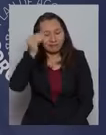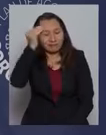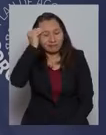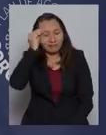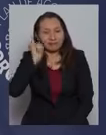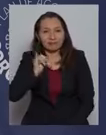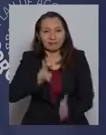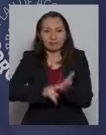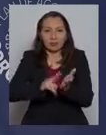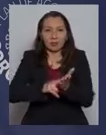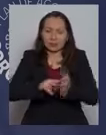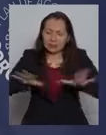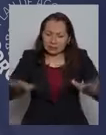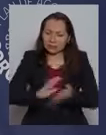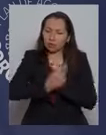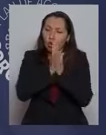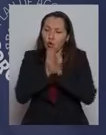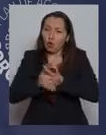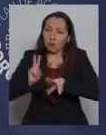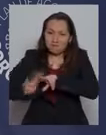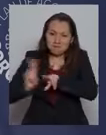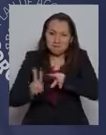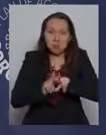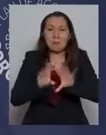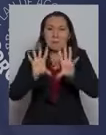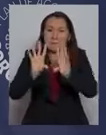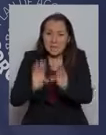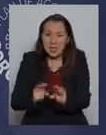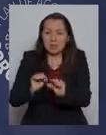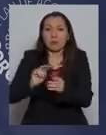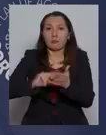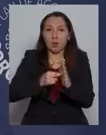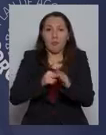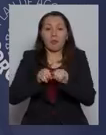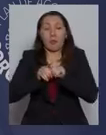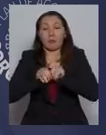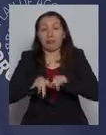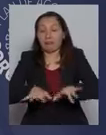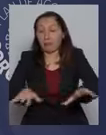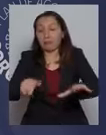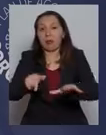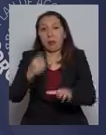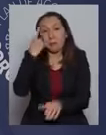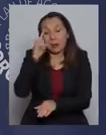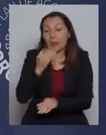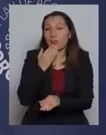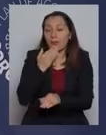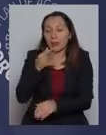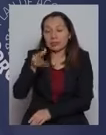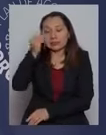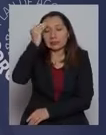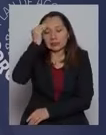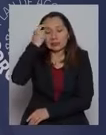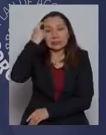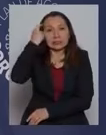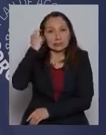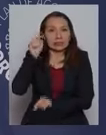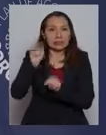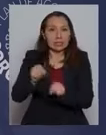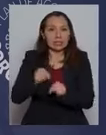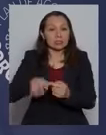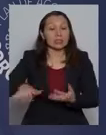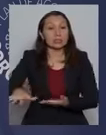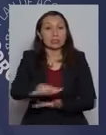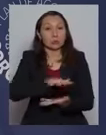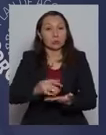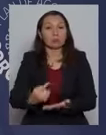de eso, que vamos a dejar todo para minimizar los efectos de esta pandemia, pero también estar conscientes de que esta es una situación que nos va